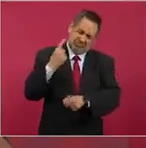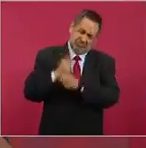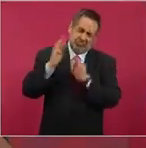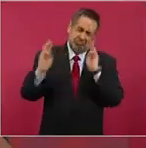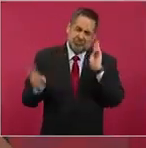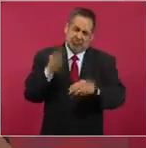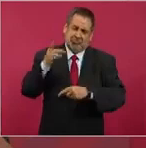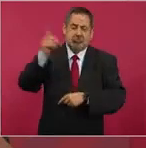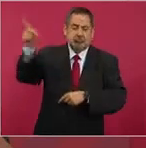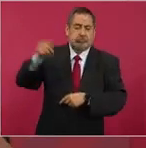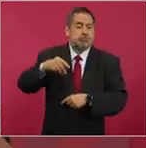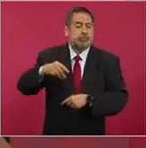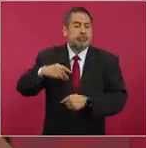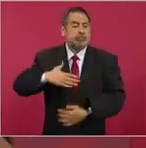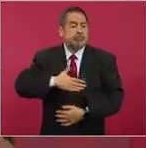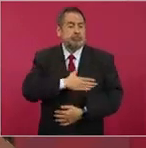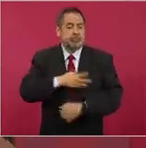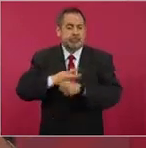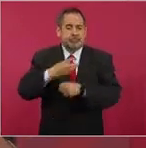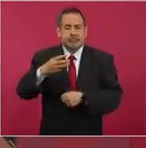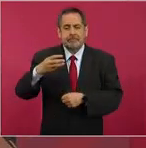y envió a Napoleón III